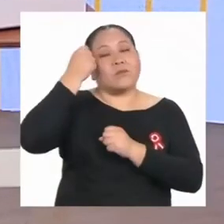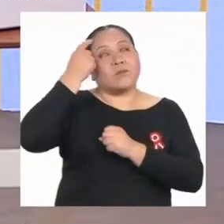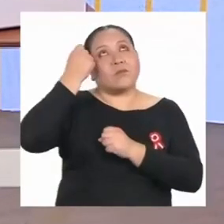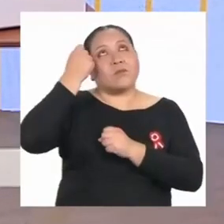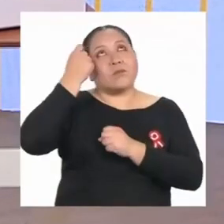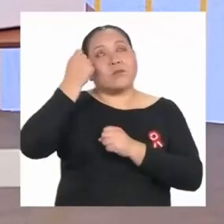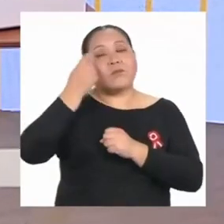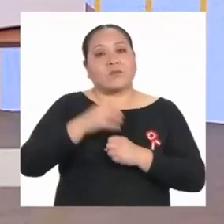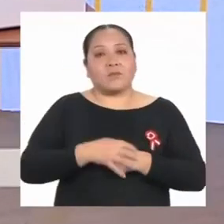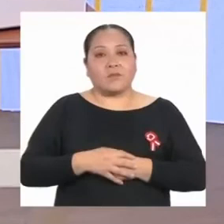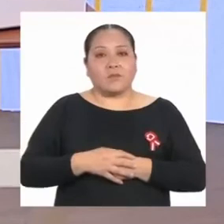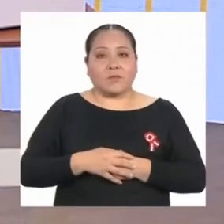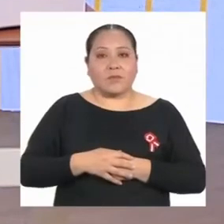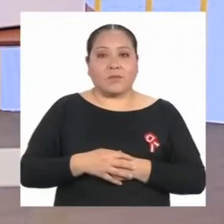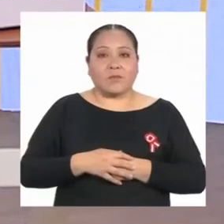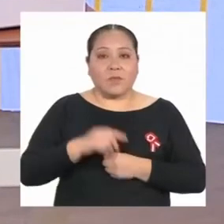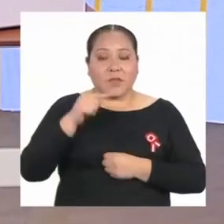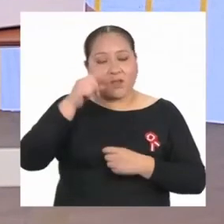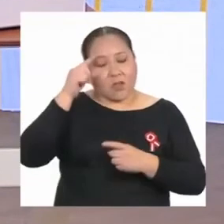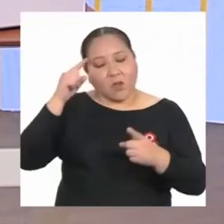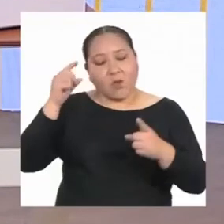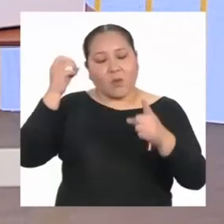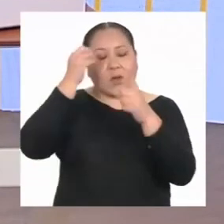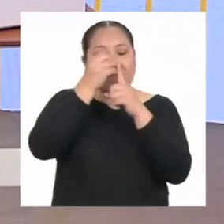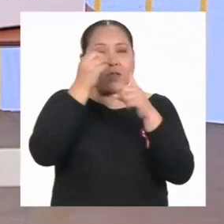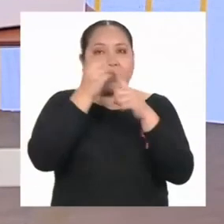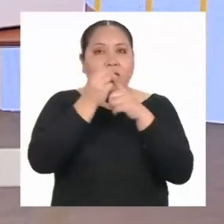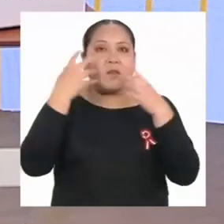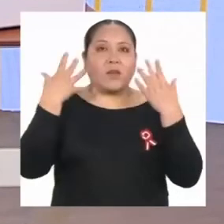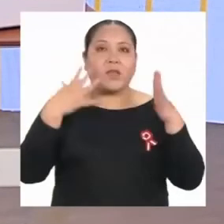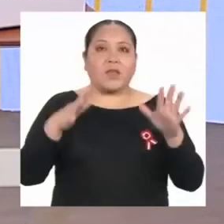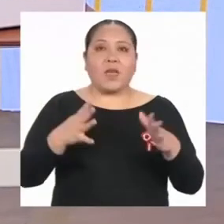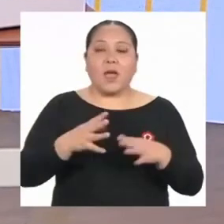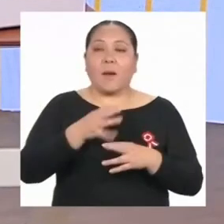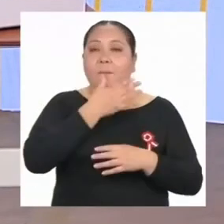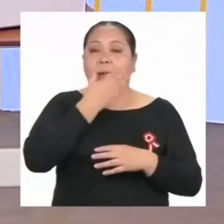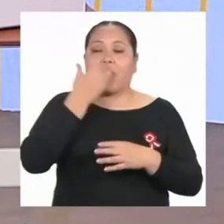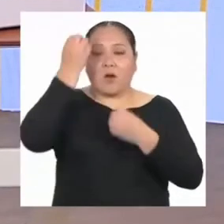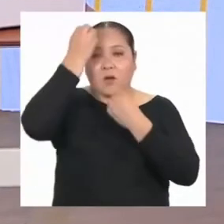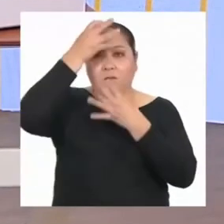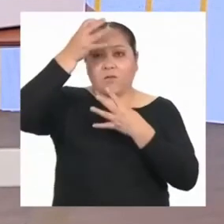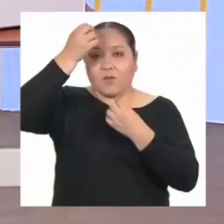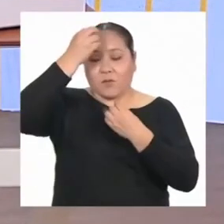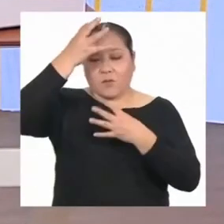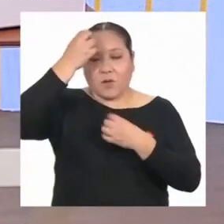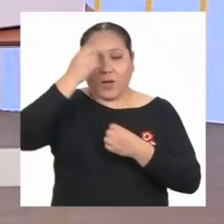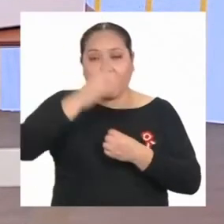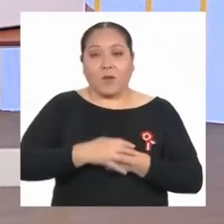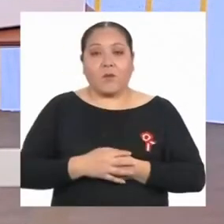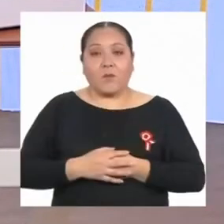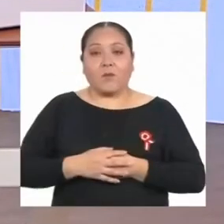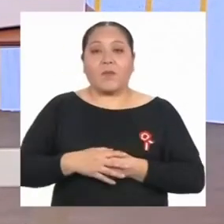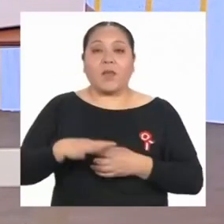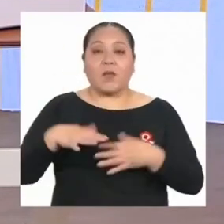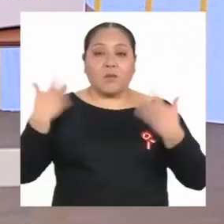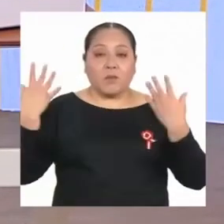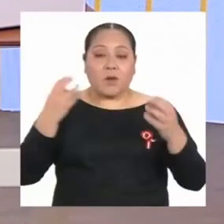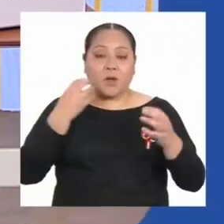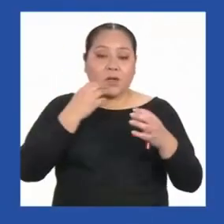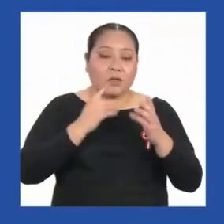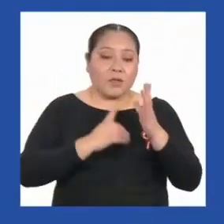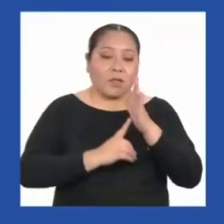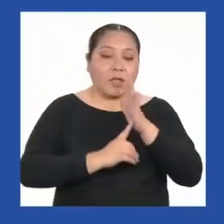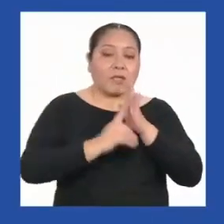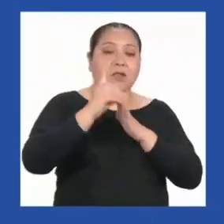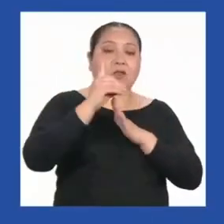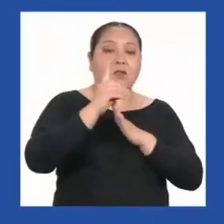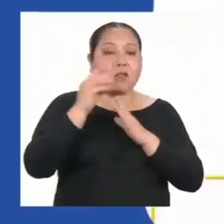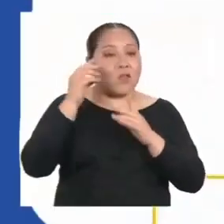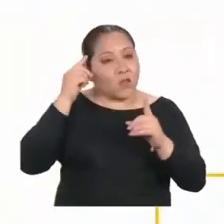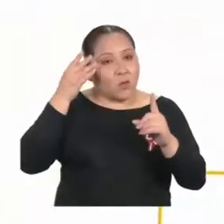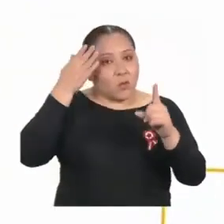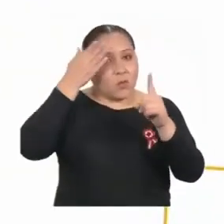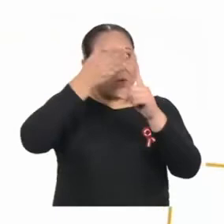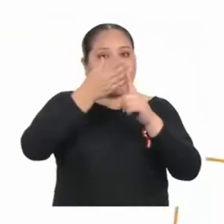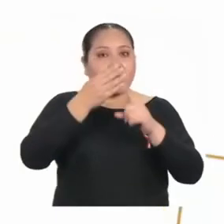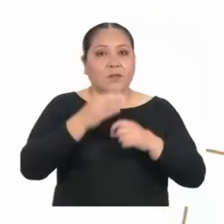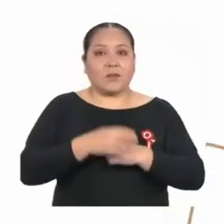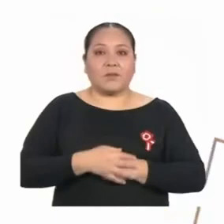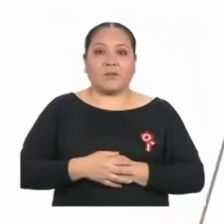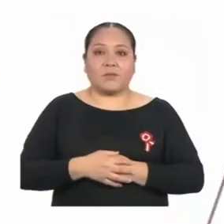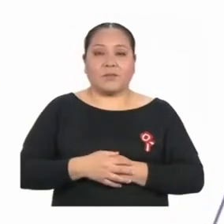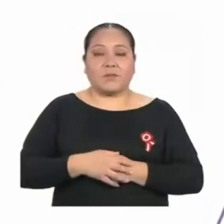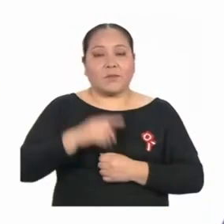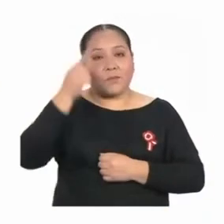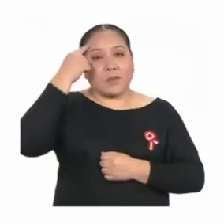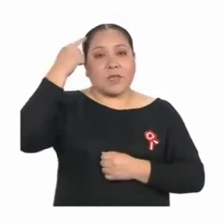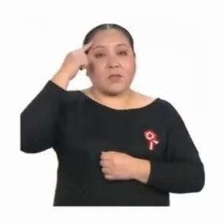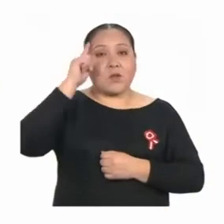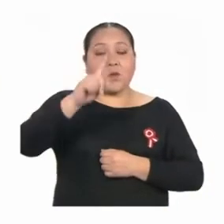lectora. Esto con el objetivo de estar mejor informadas e informados para poder desarrollar nuestro reto.